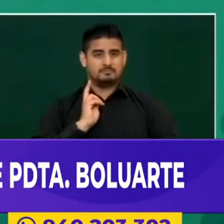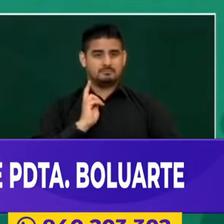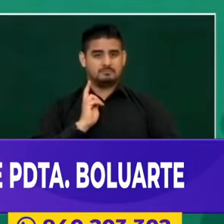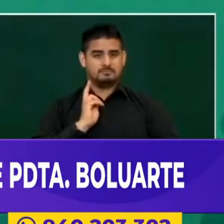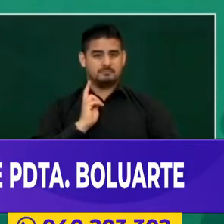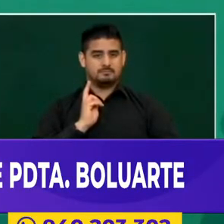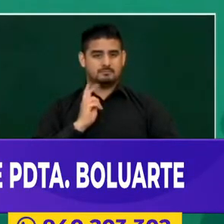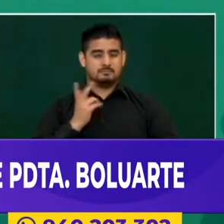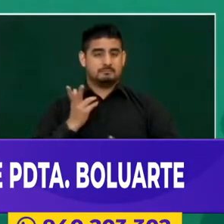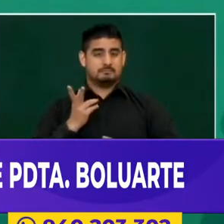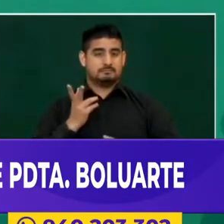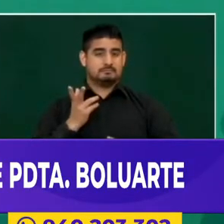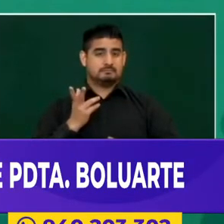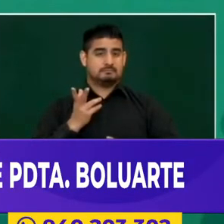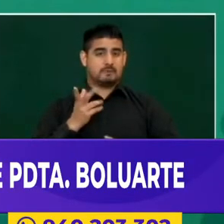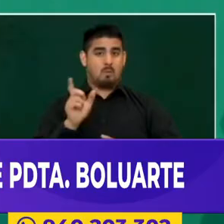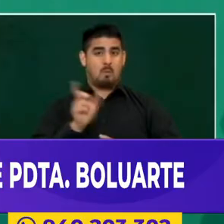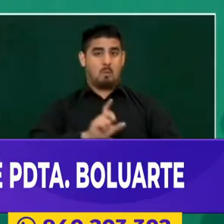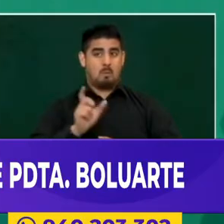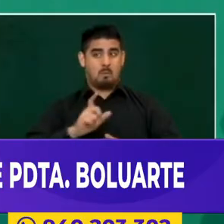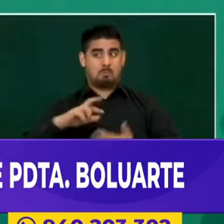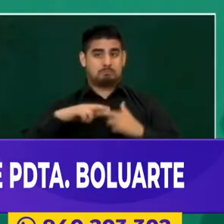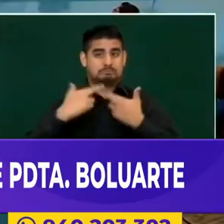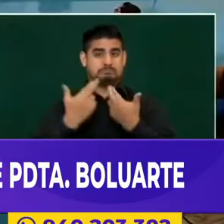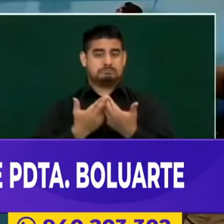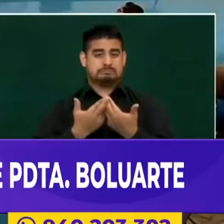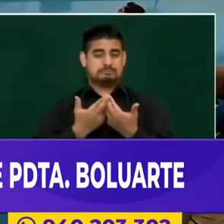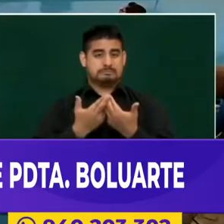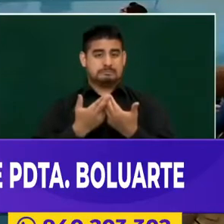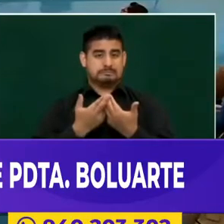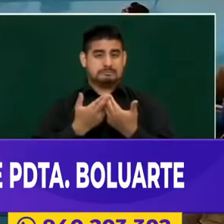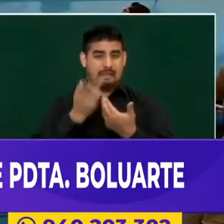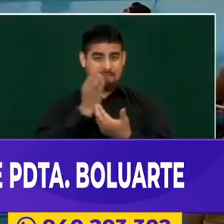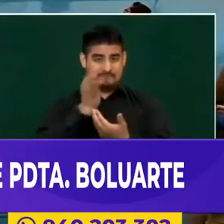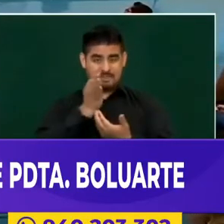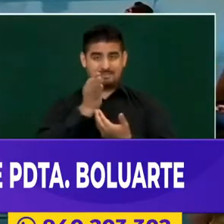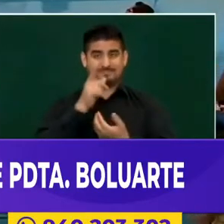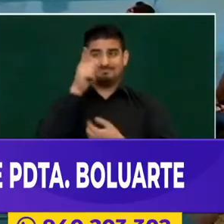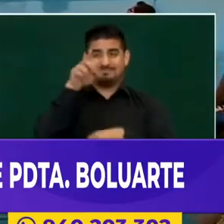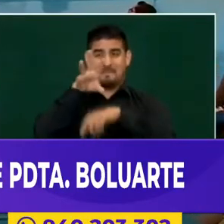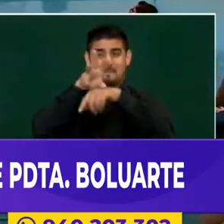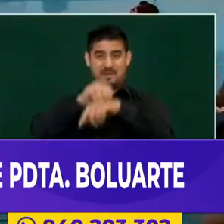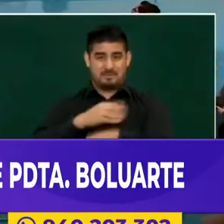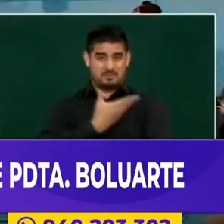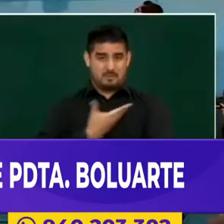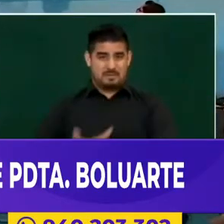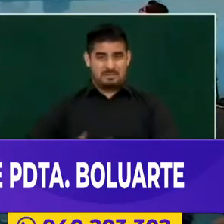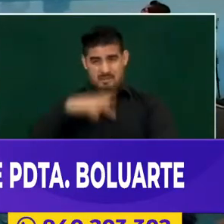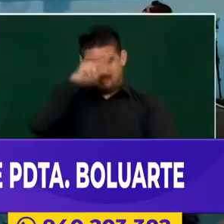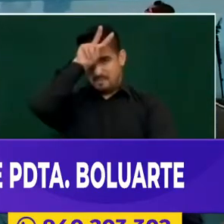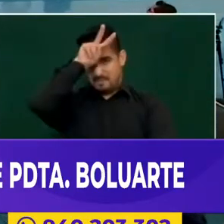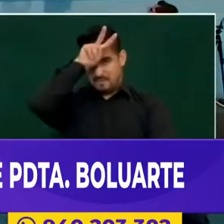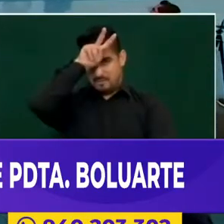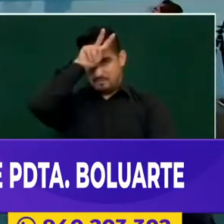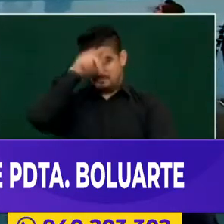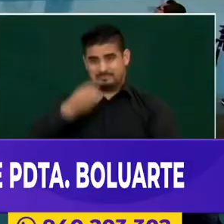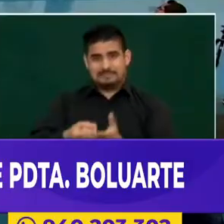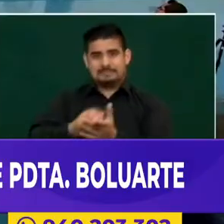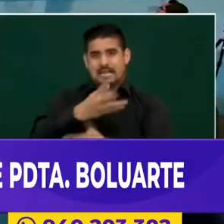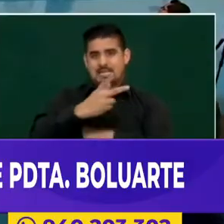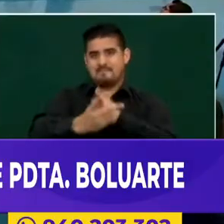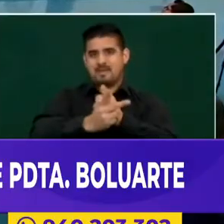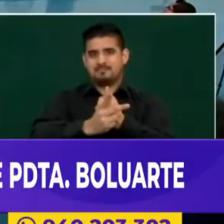se iba a llevar a cabo la reunión, no le permitieron al presidente salir.